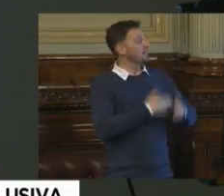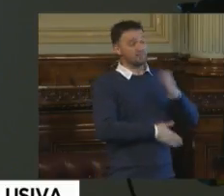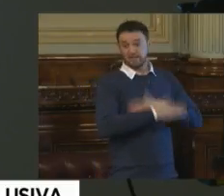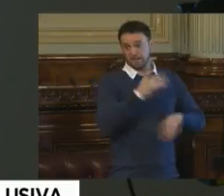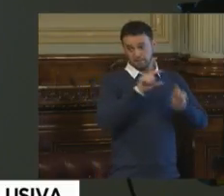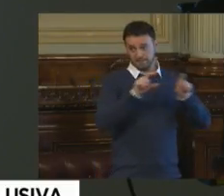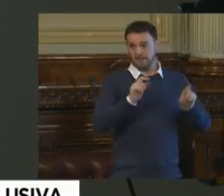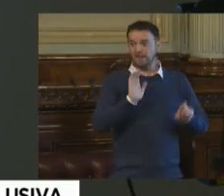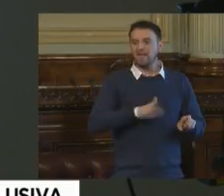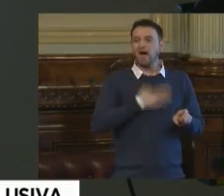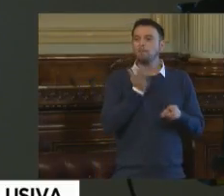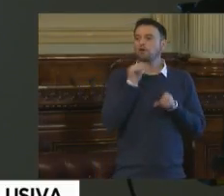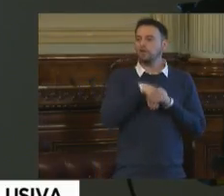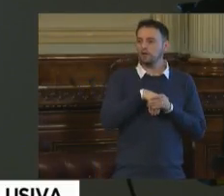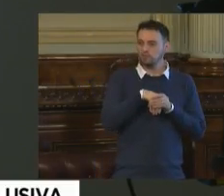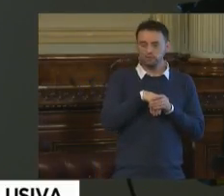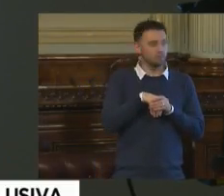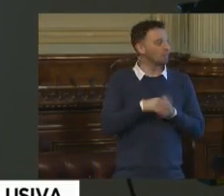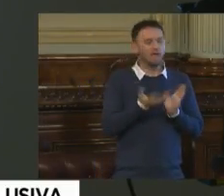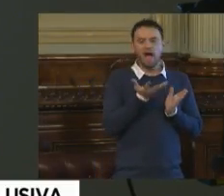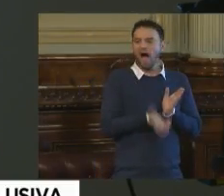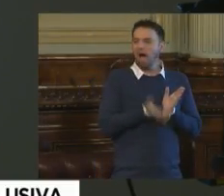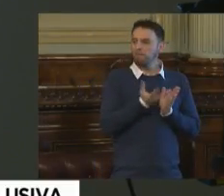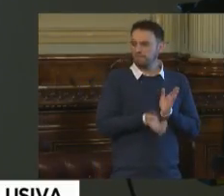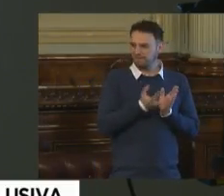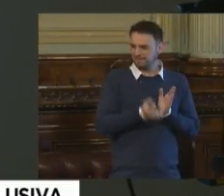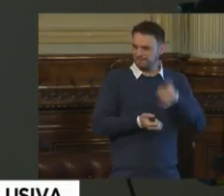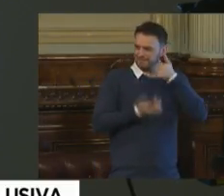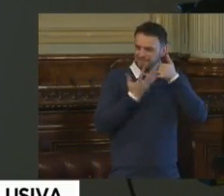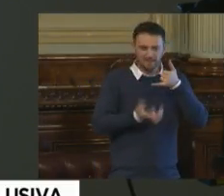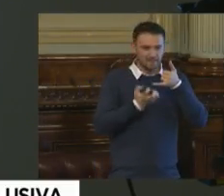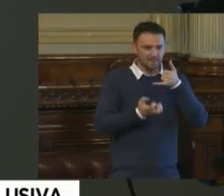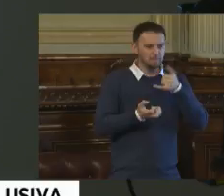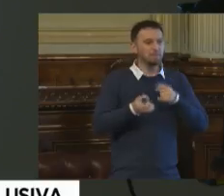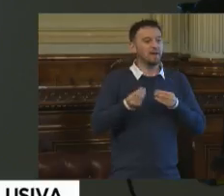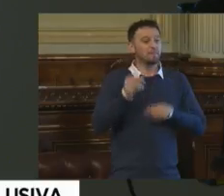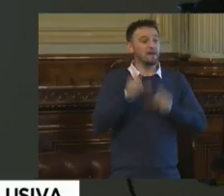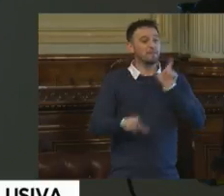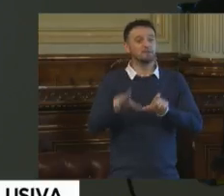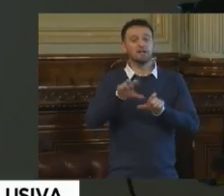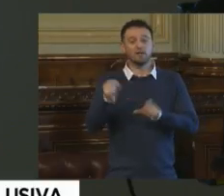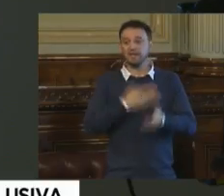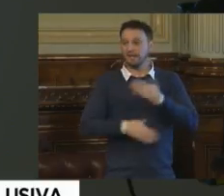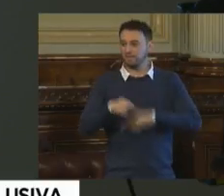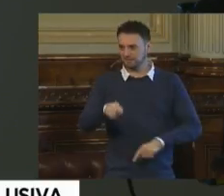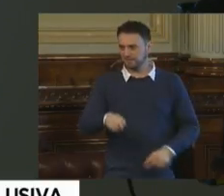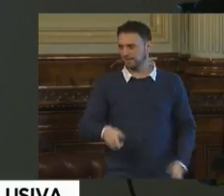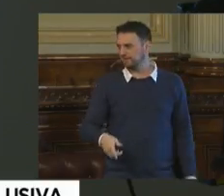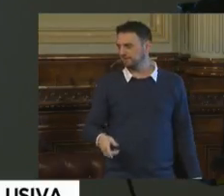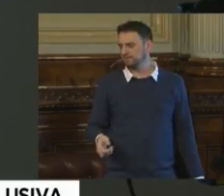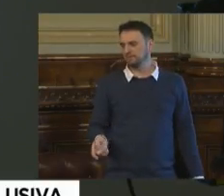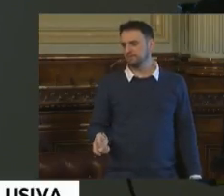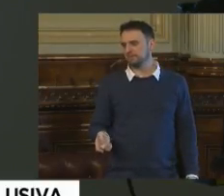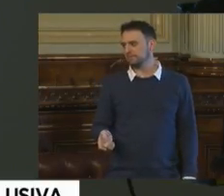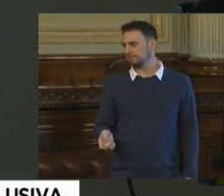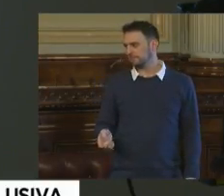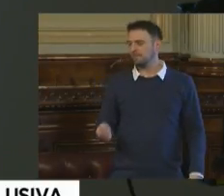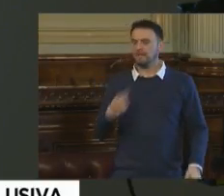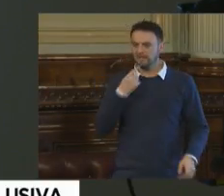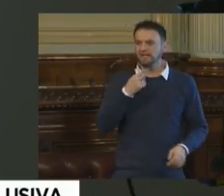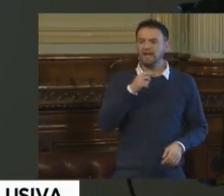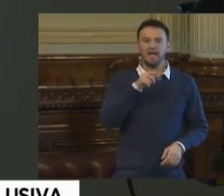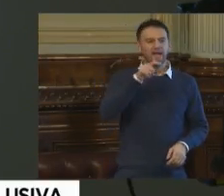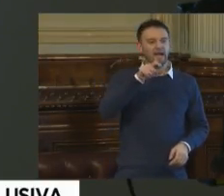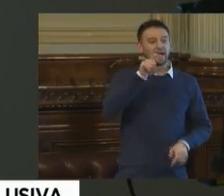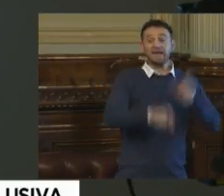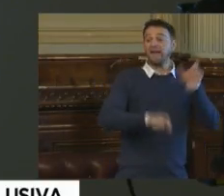discapacidad dice el copete amor inclusivo como es la app para citas creadas para gente discapacitada más allá me